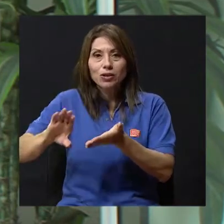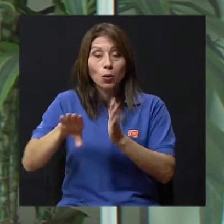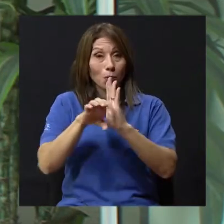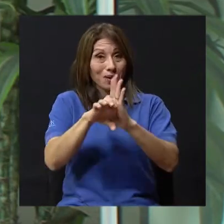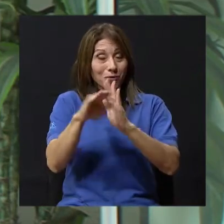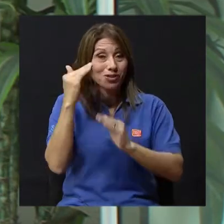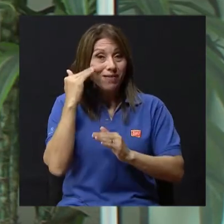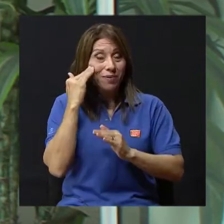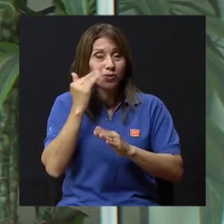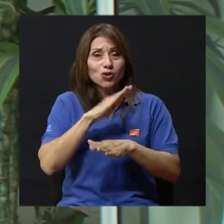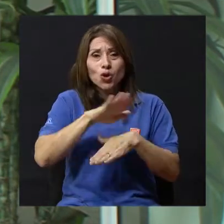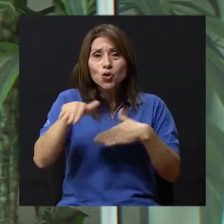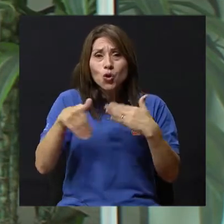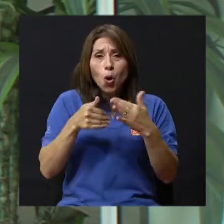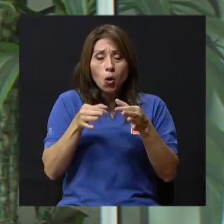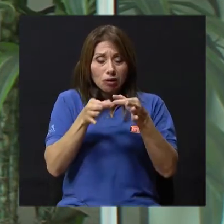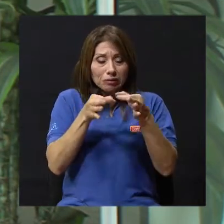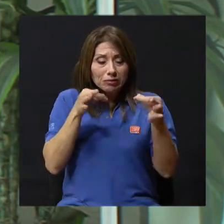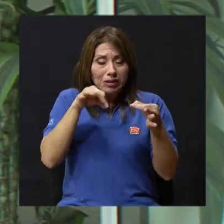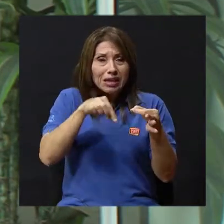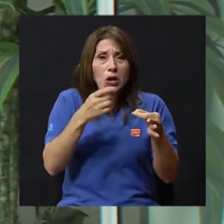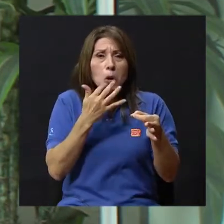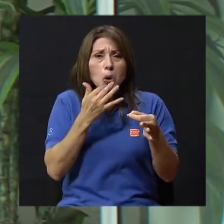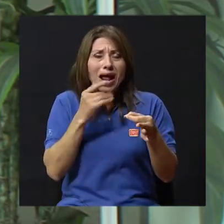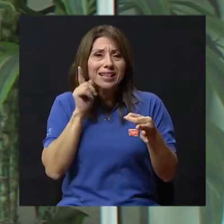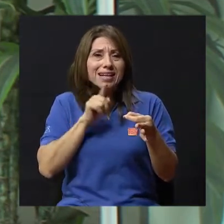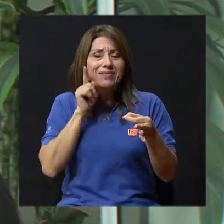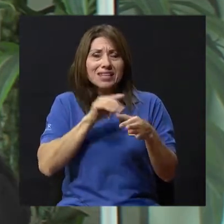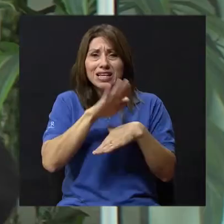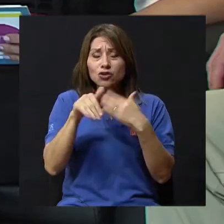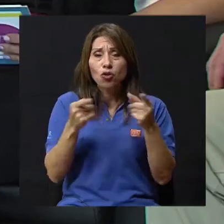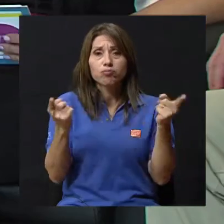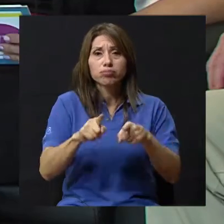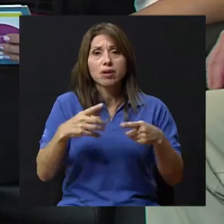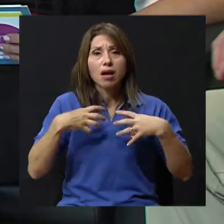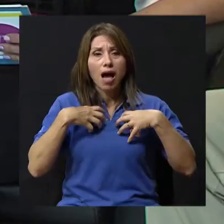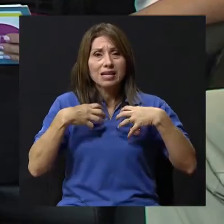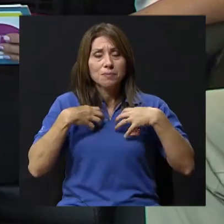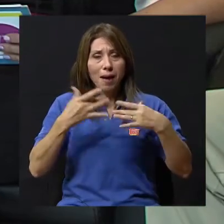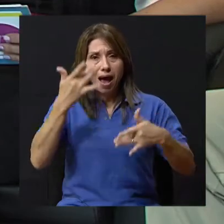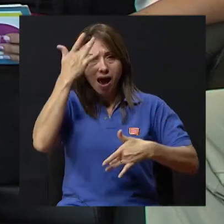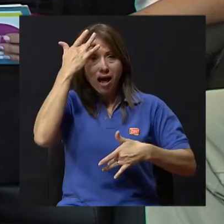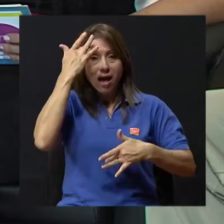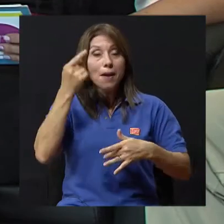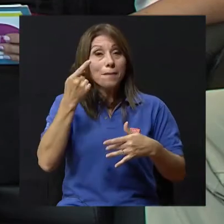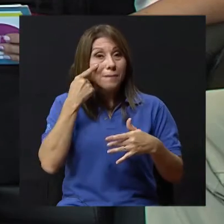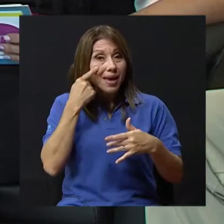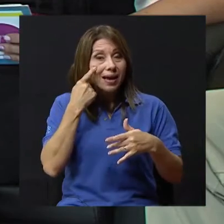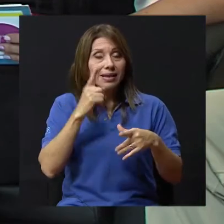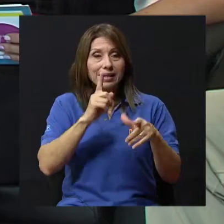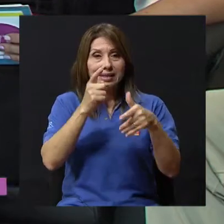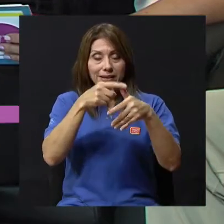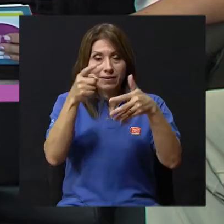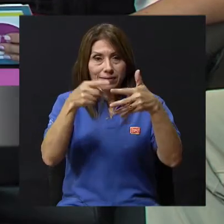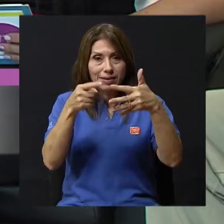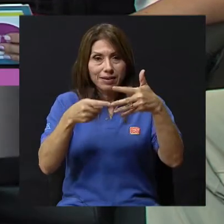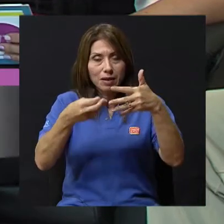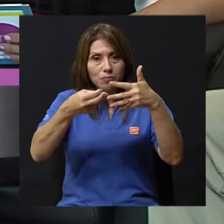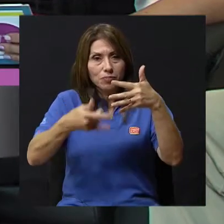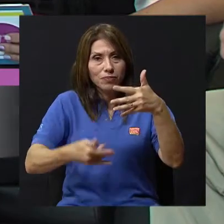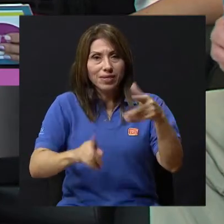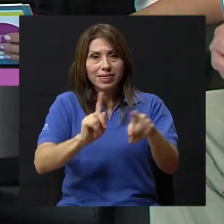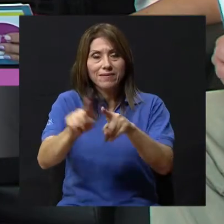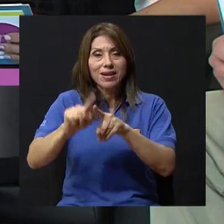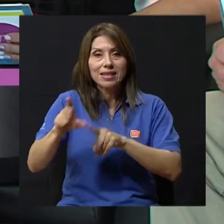son colorantes artificiales y todo eso, también provoca asma. O sea, vean ustedes que son una gama de factores que pueden desencadenar